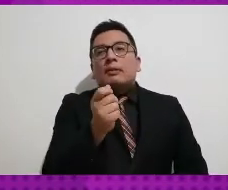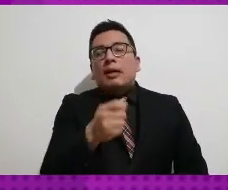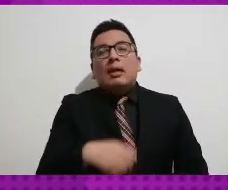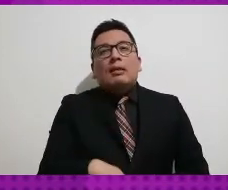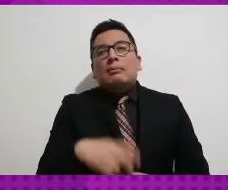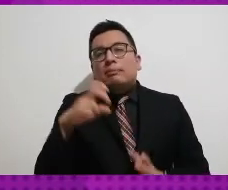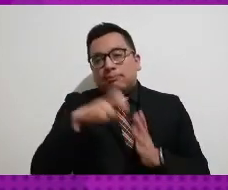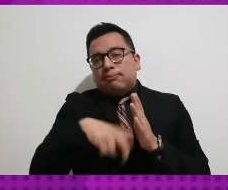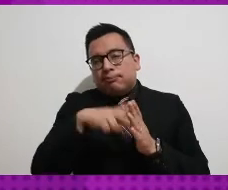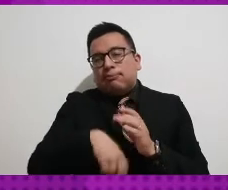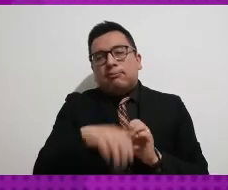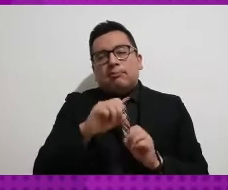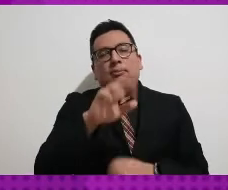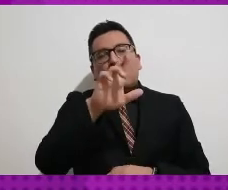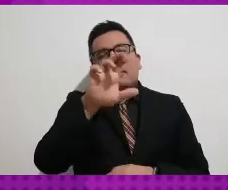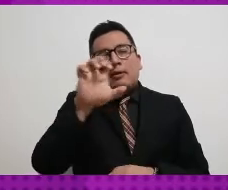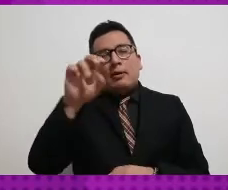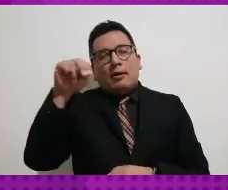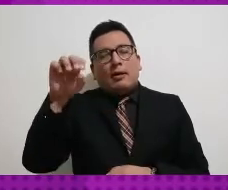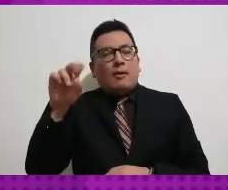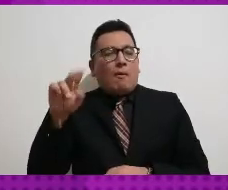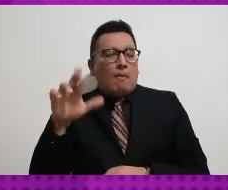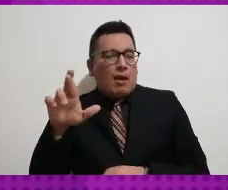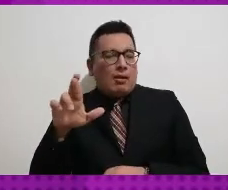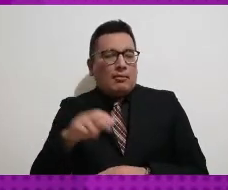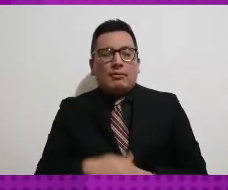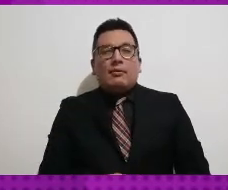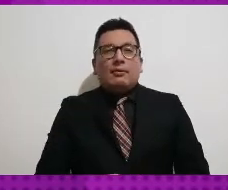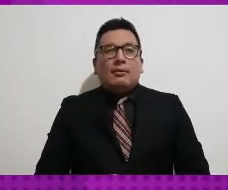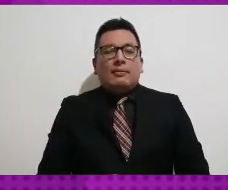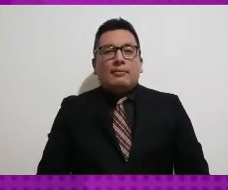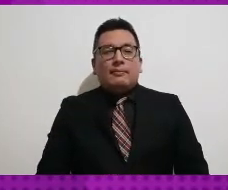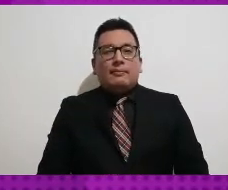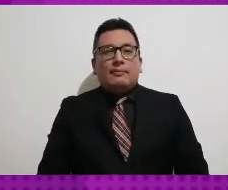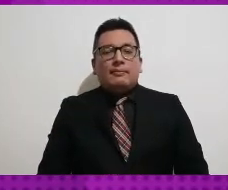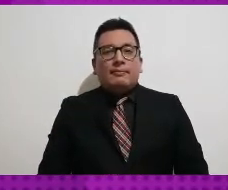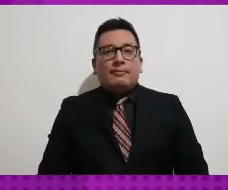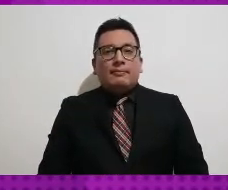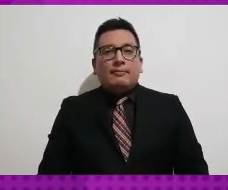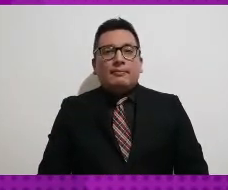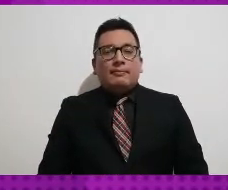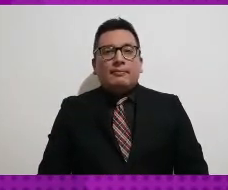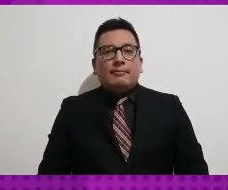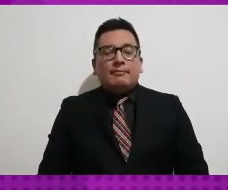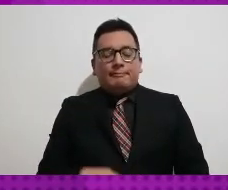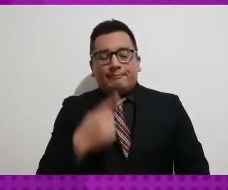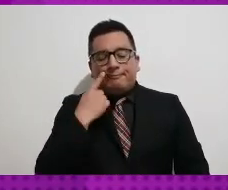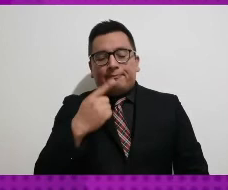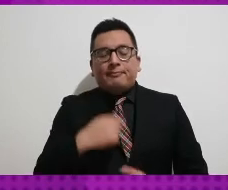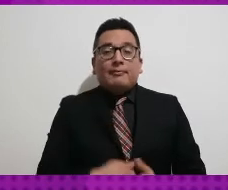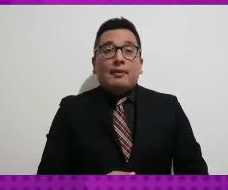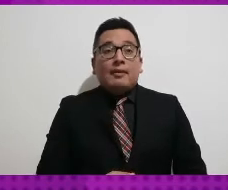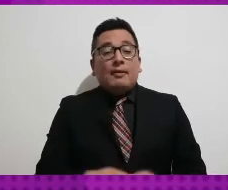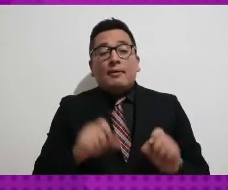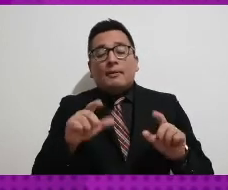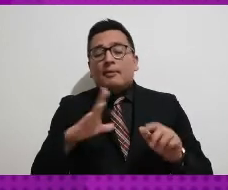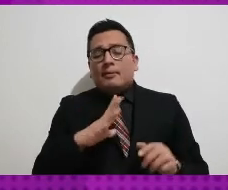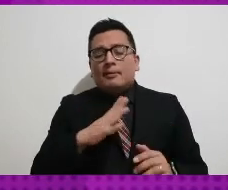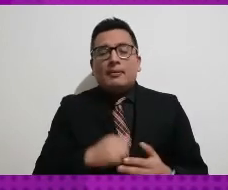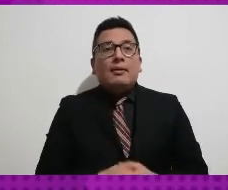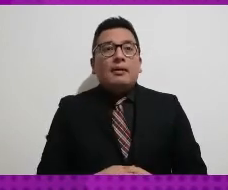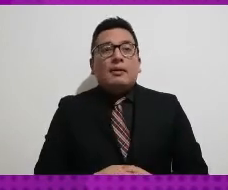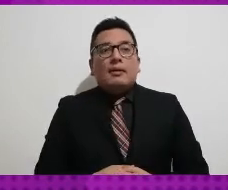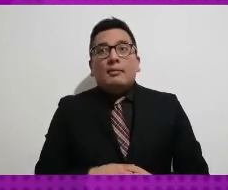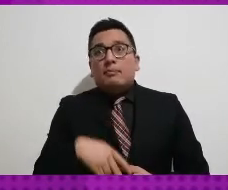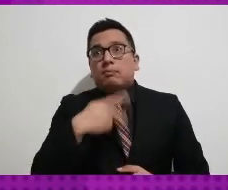de corrección me refería a renovarla, no precisamente a corregir algún dato. También te quiero destacar que la protección de